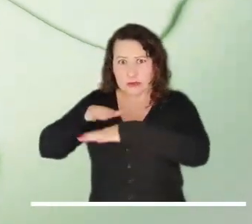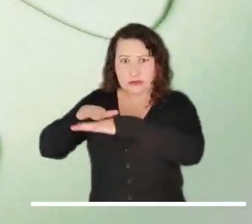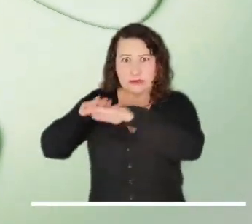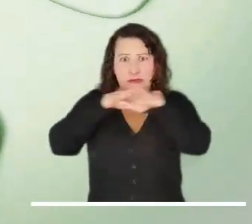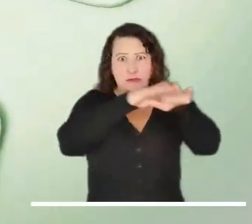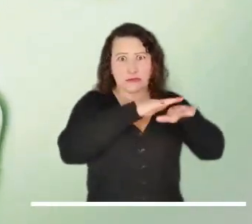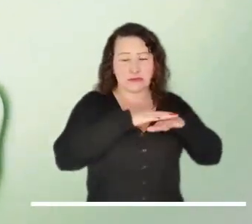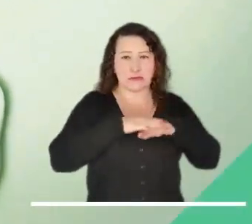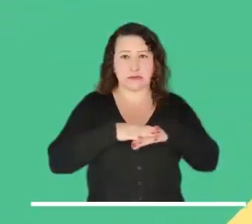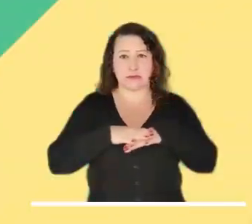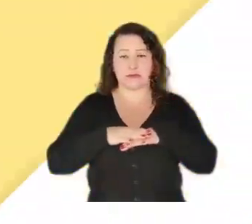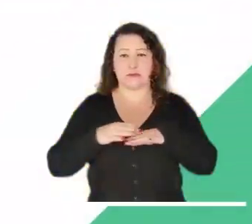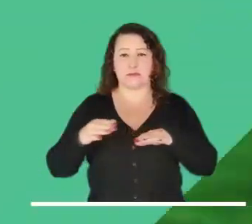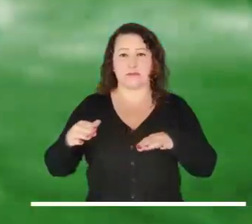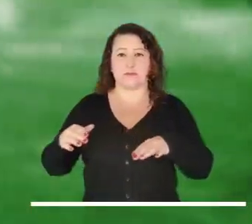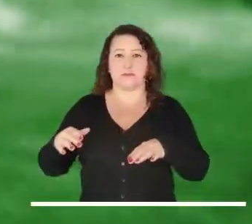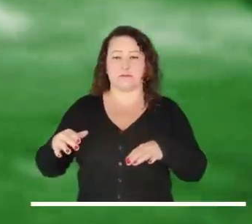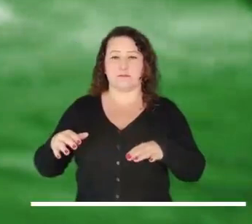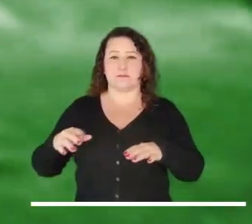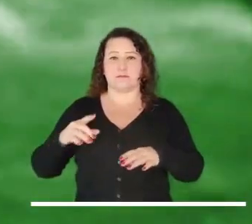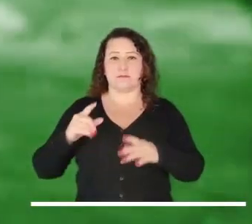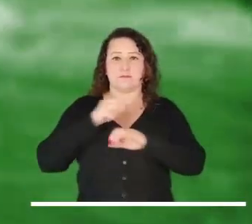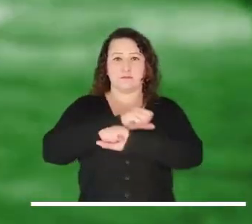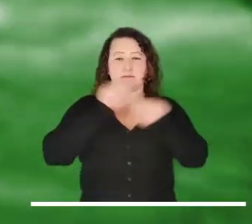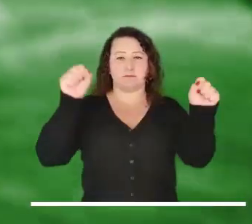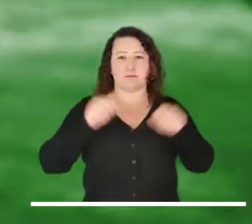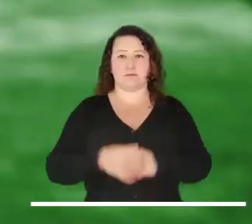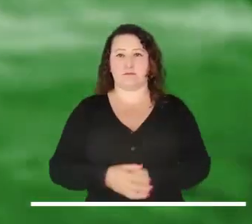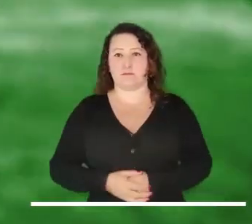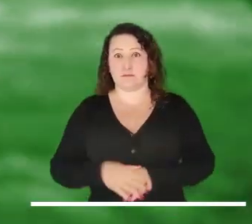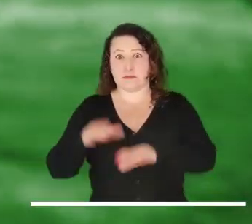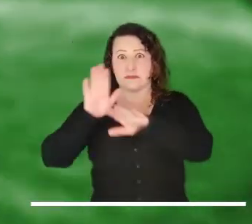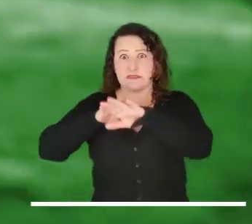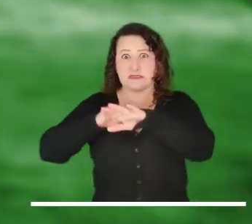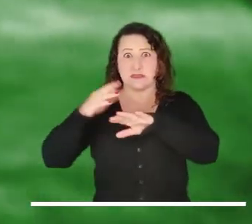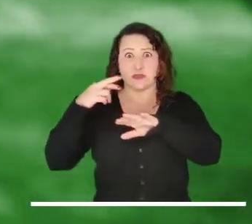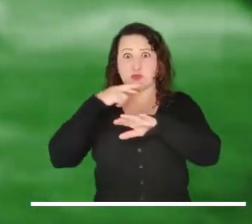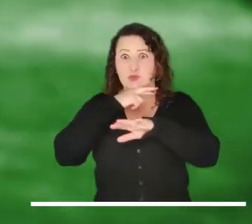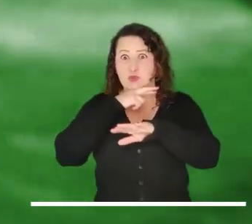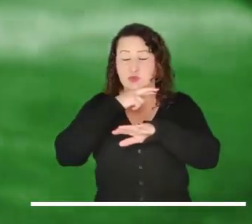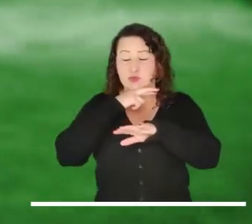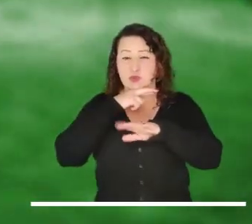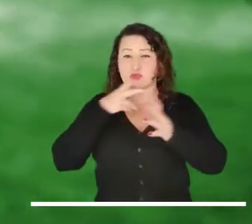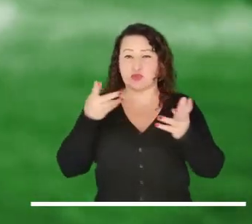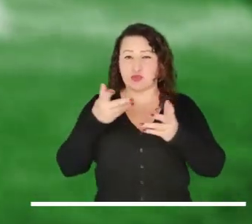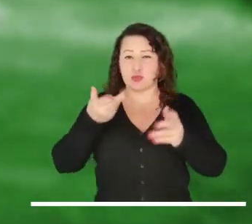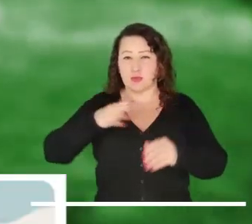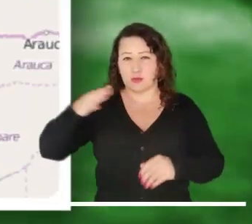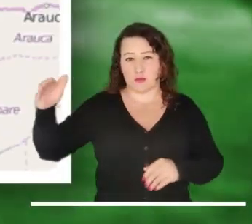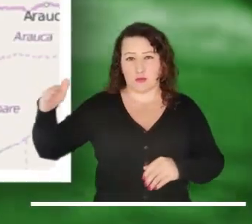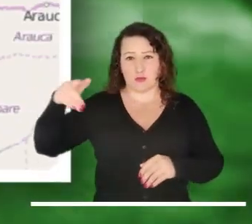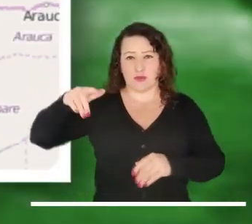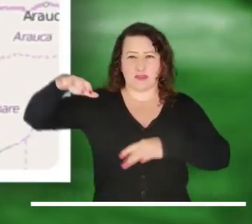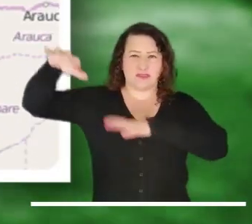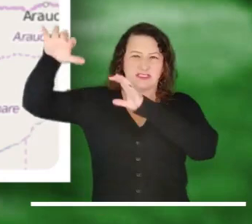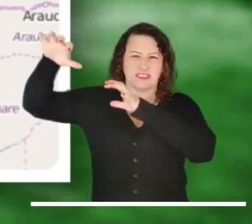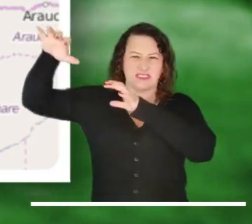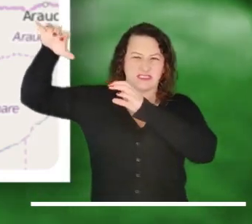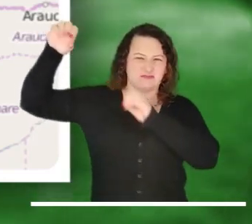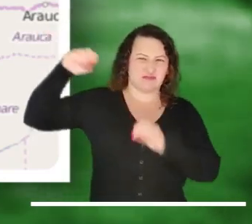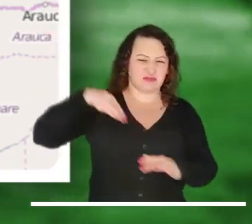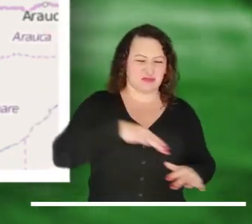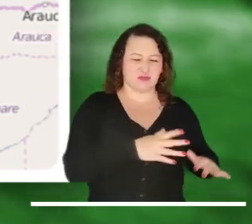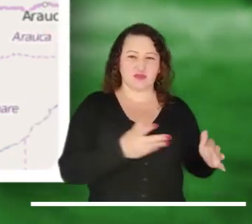puntuales. A continuación, los invitamos a conocer las alertas más relevantes de la mañana. Alerta roja puntual se emite